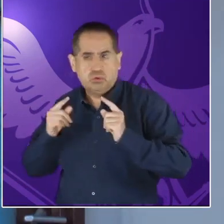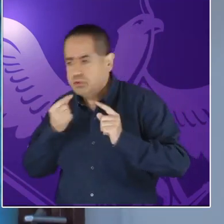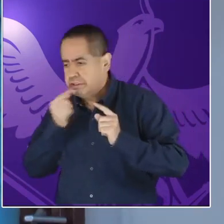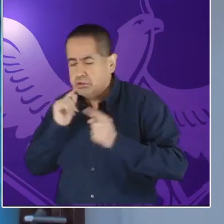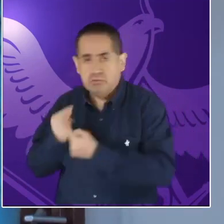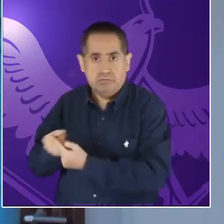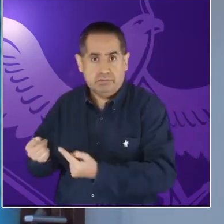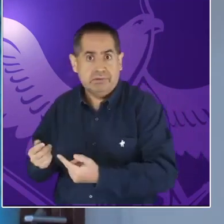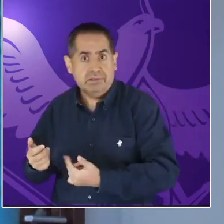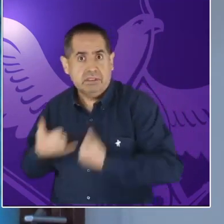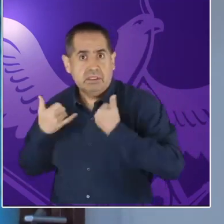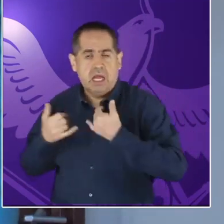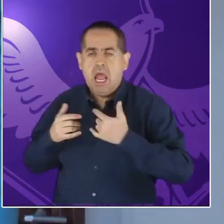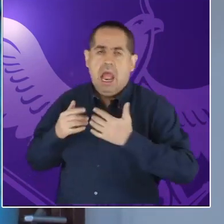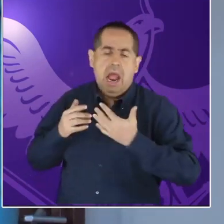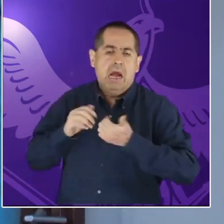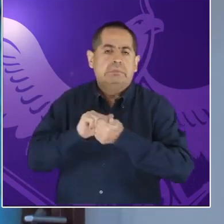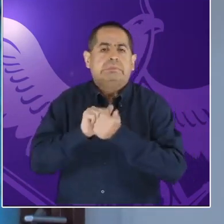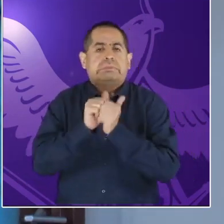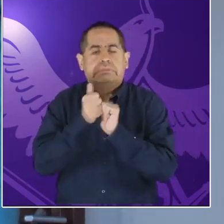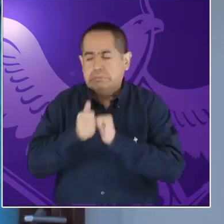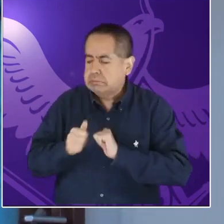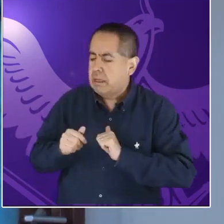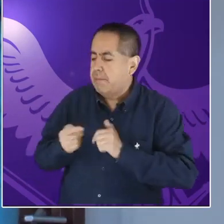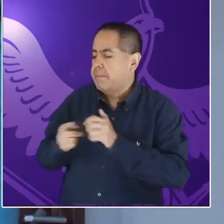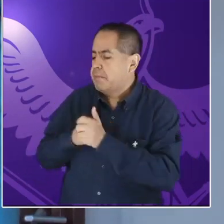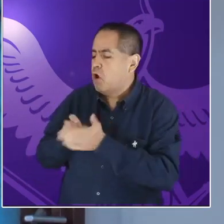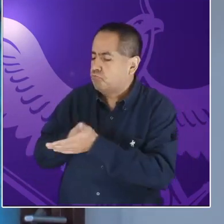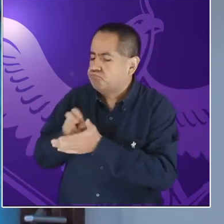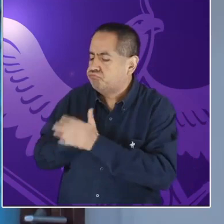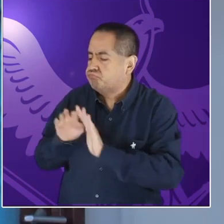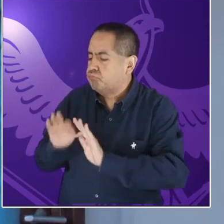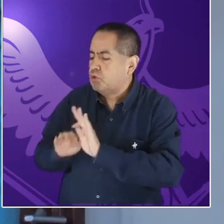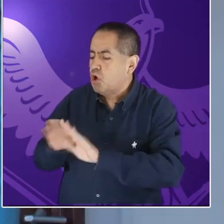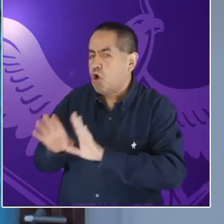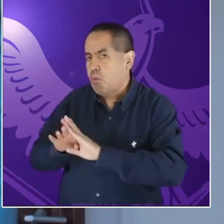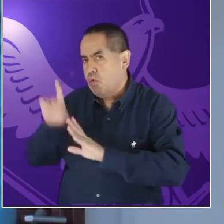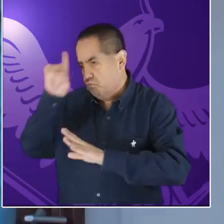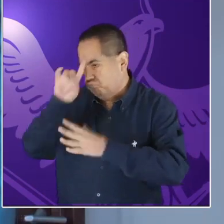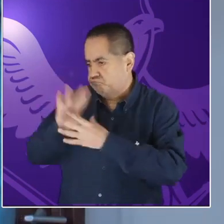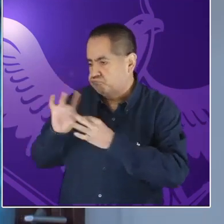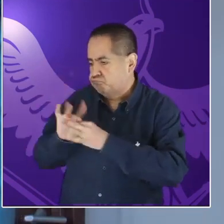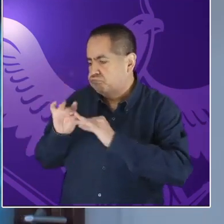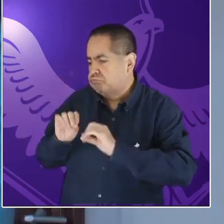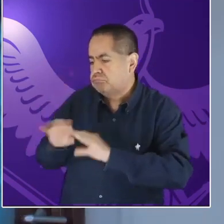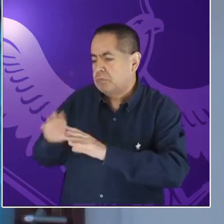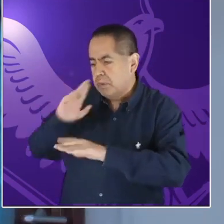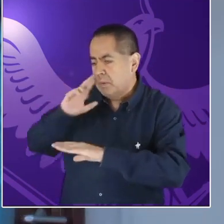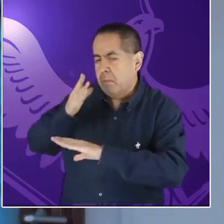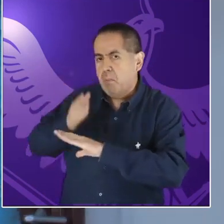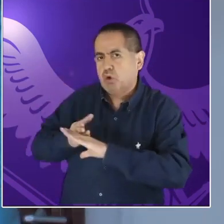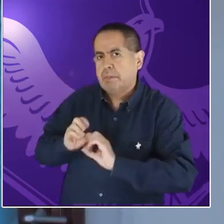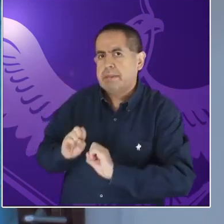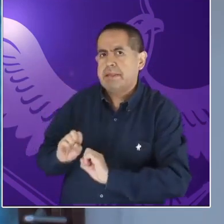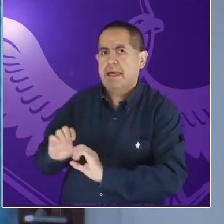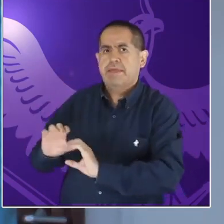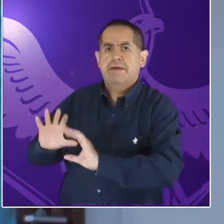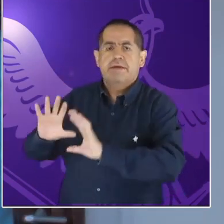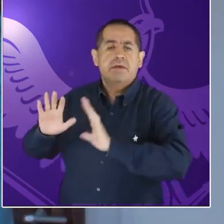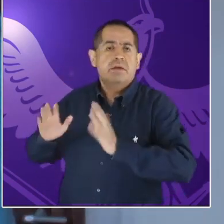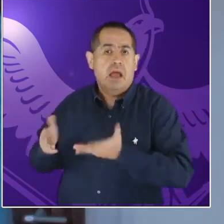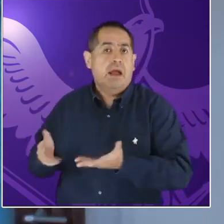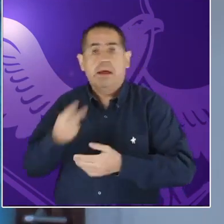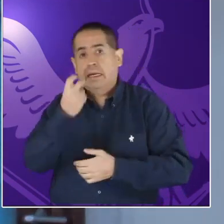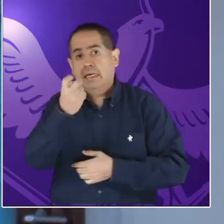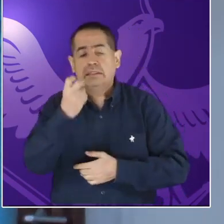encabeza la familia en que se desarrollan los hijos y las hijas irá moldeando, ¿no?, modelando y determinando la forma